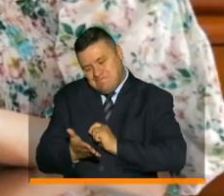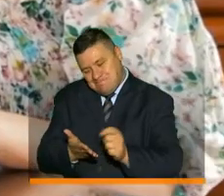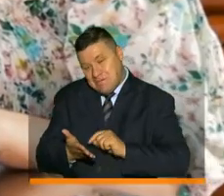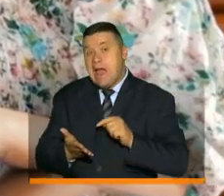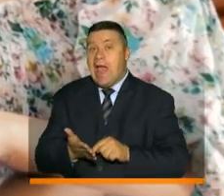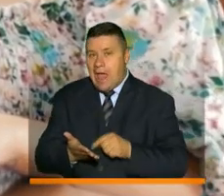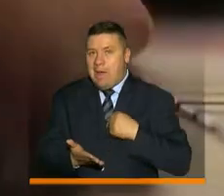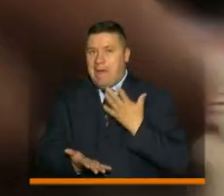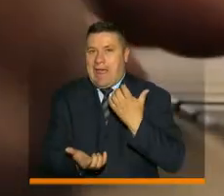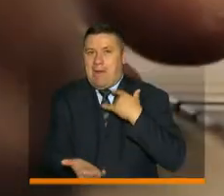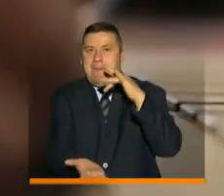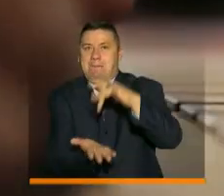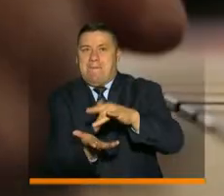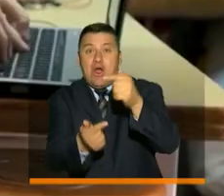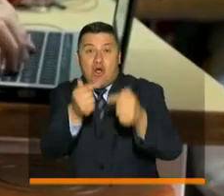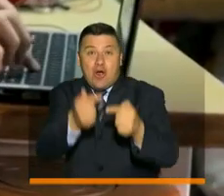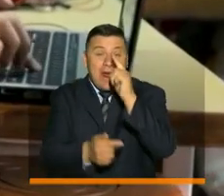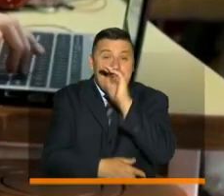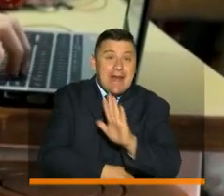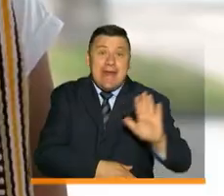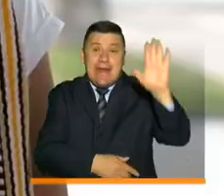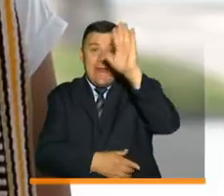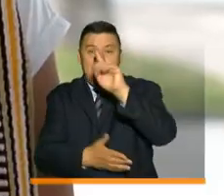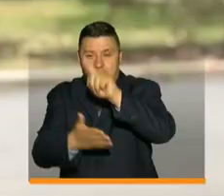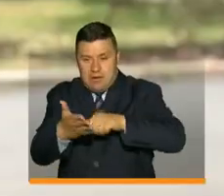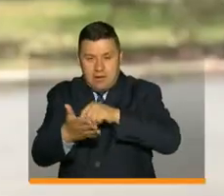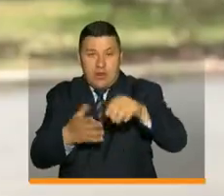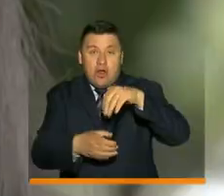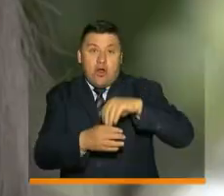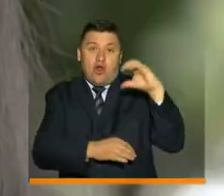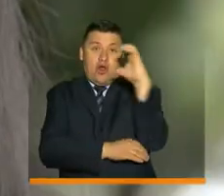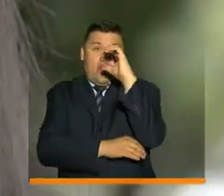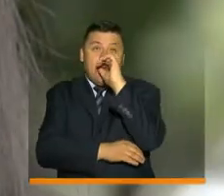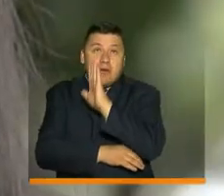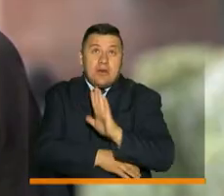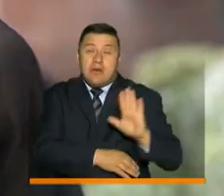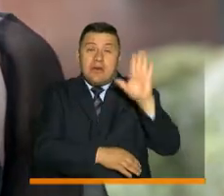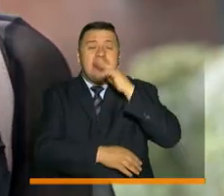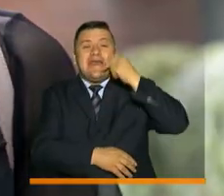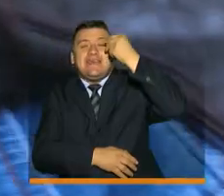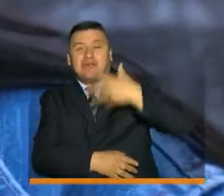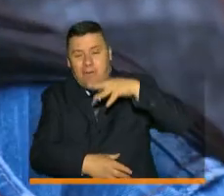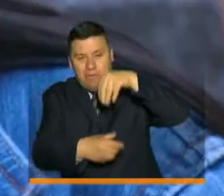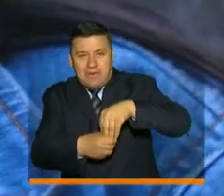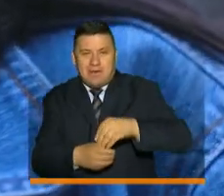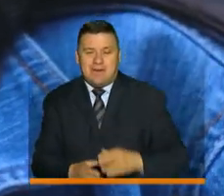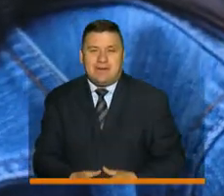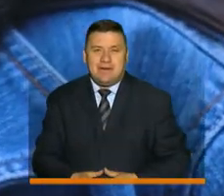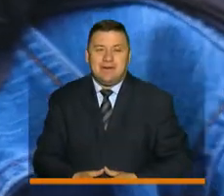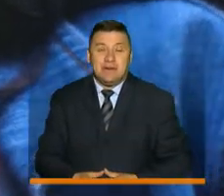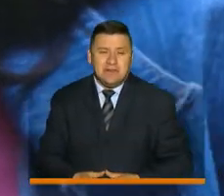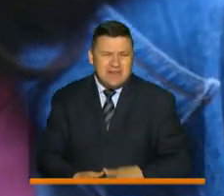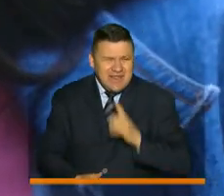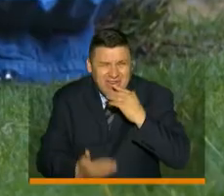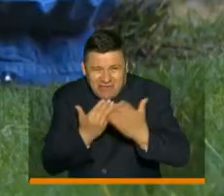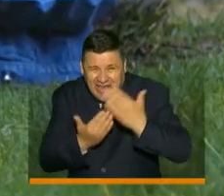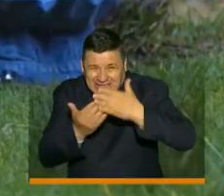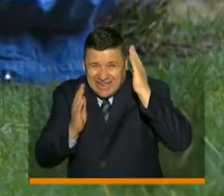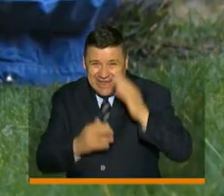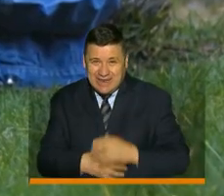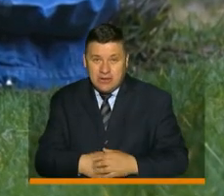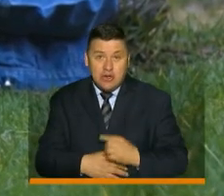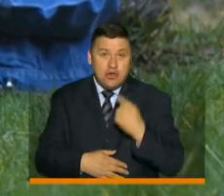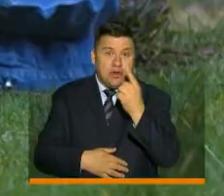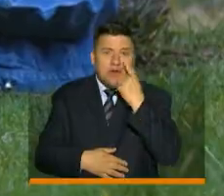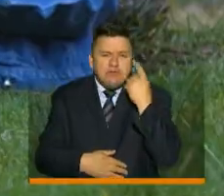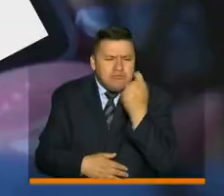esto voy a participar en el Concurso Nacional de Escritura Colombia, Territorio de Historias. Es muy fácil.